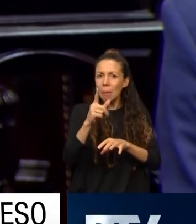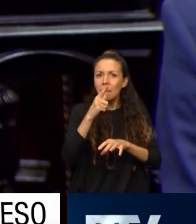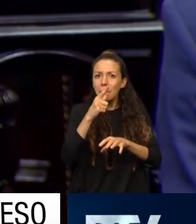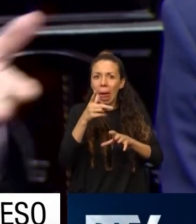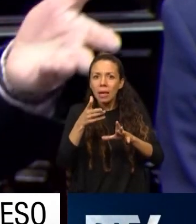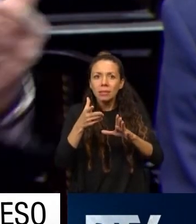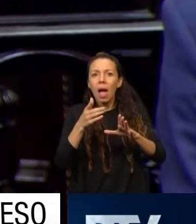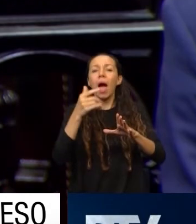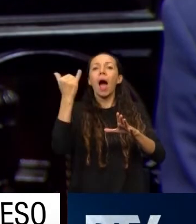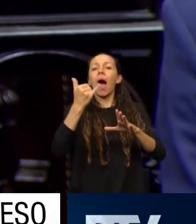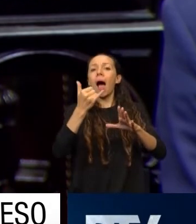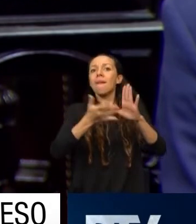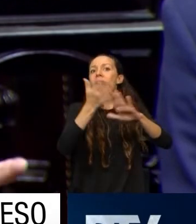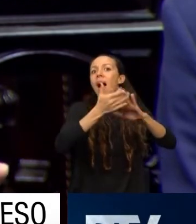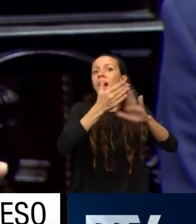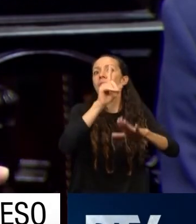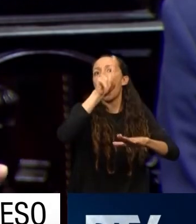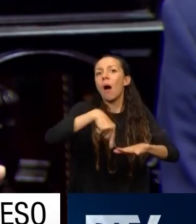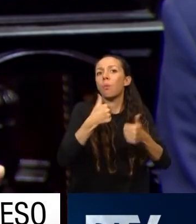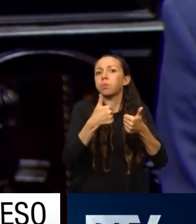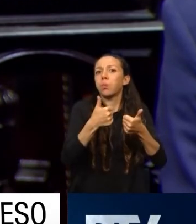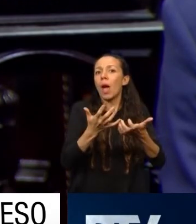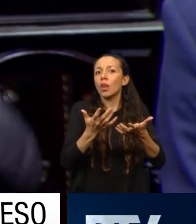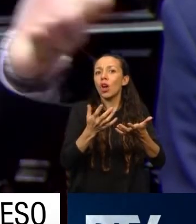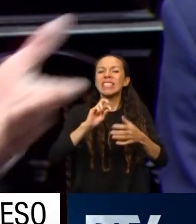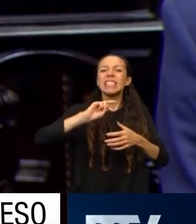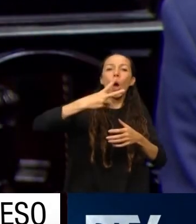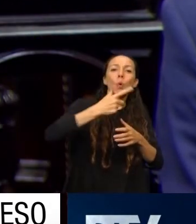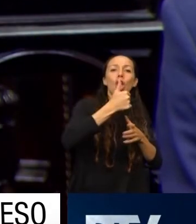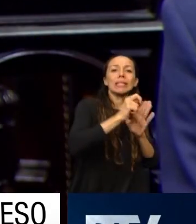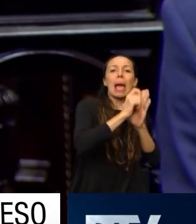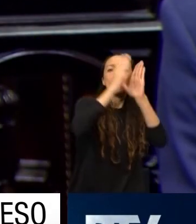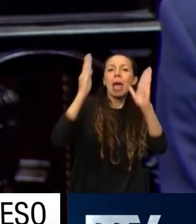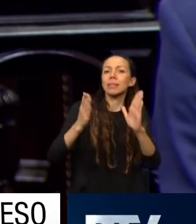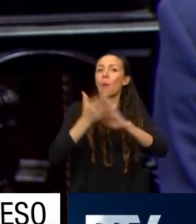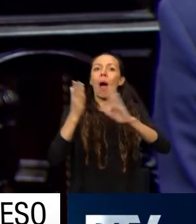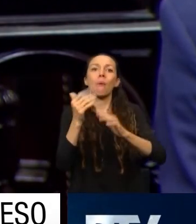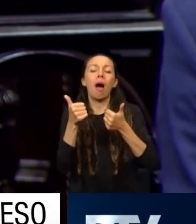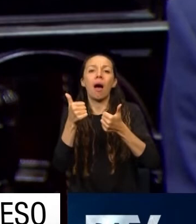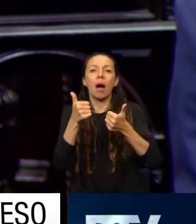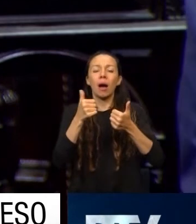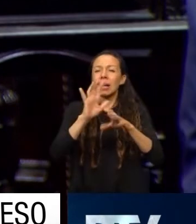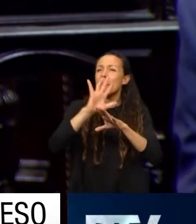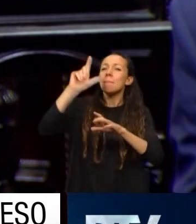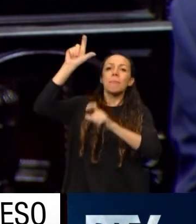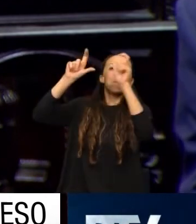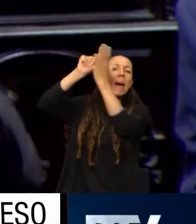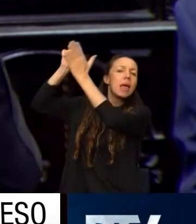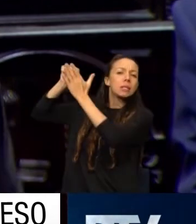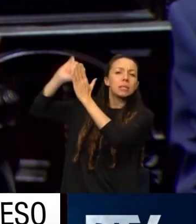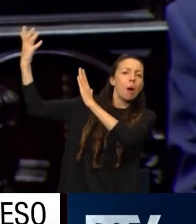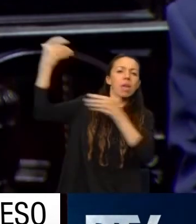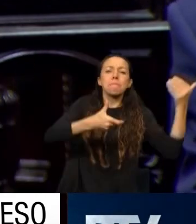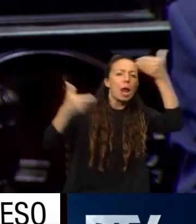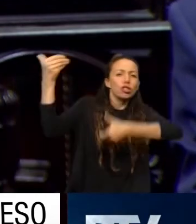túnel. El segundo semestre, la lluvia de inversiones. ¿Saben qué? Lo único que llovió